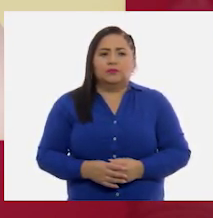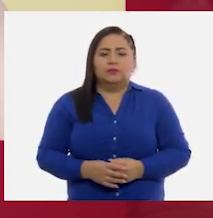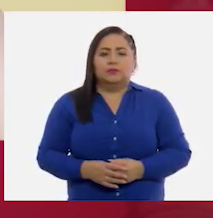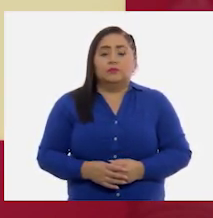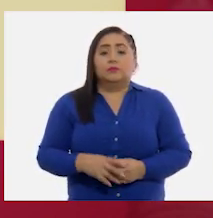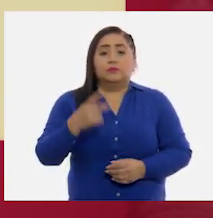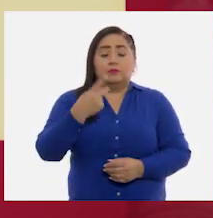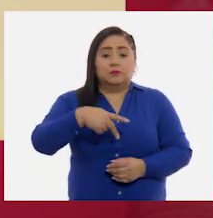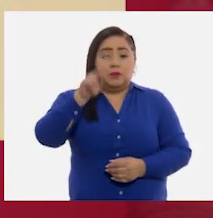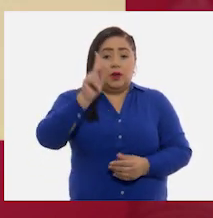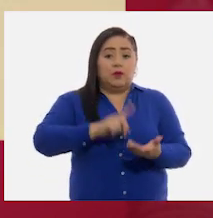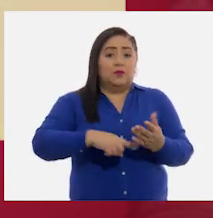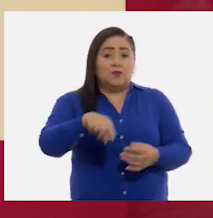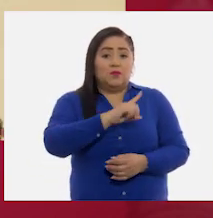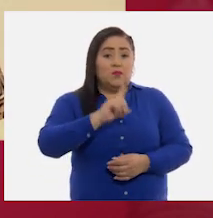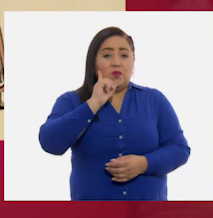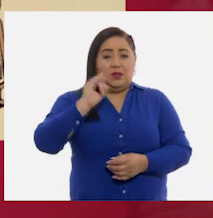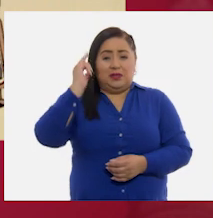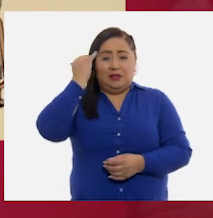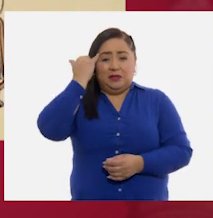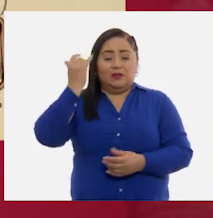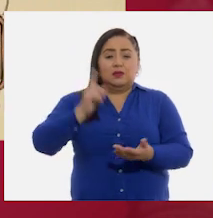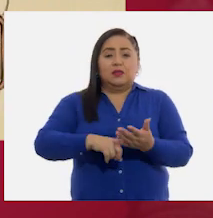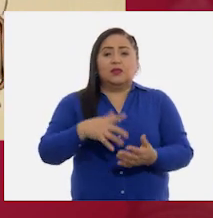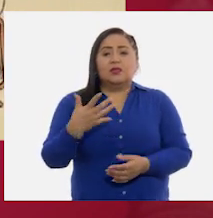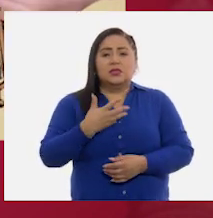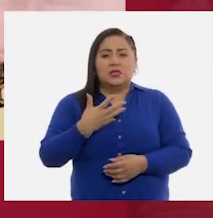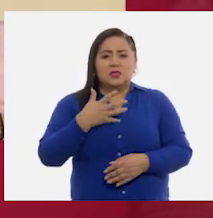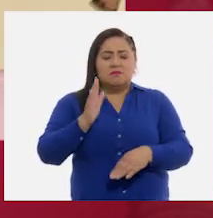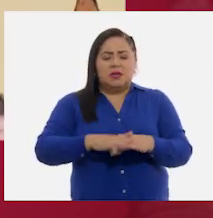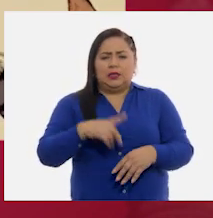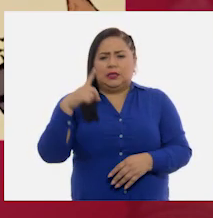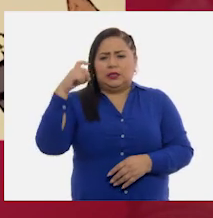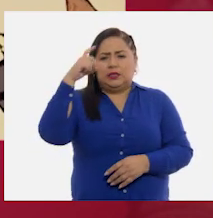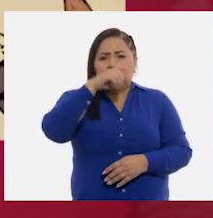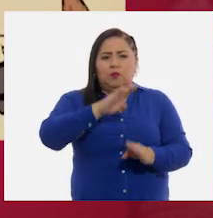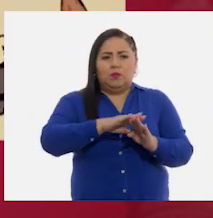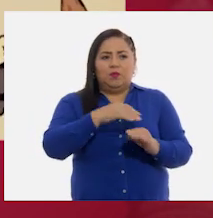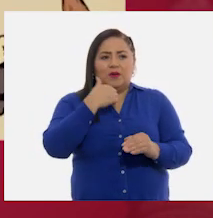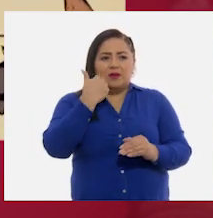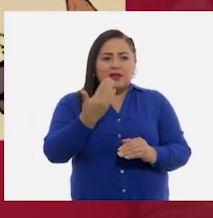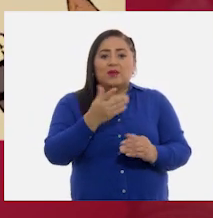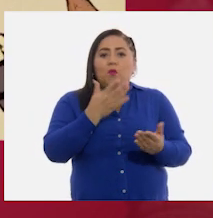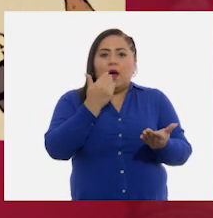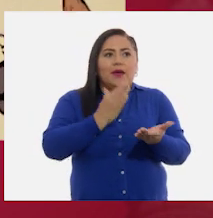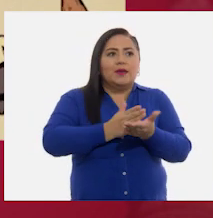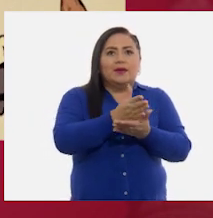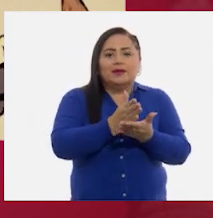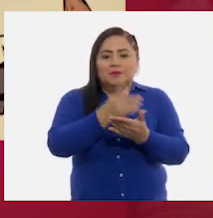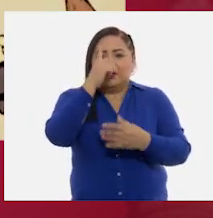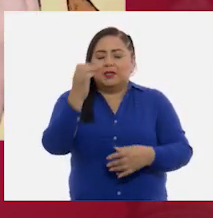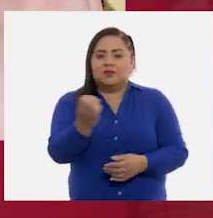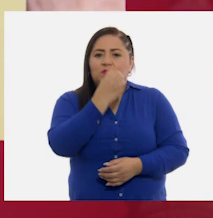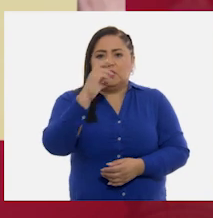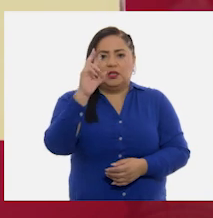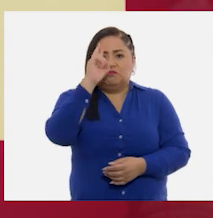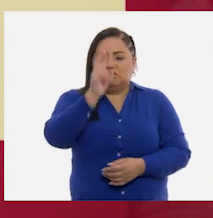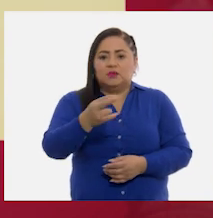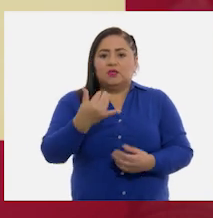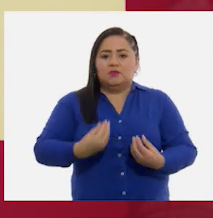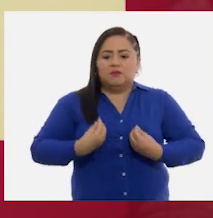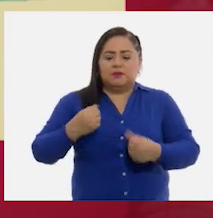Sin embargo, las mujeres indígenas tenían una cuesta más difícil de subir al no tener acceso a la educación y